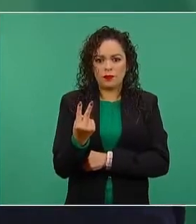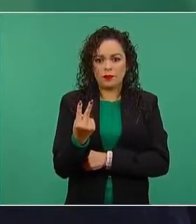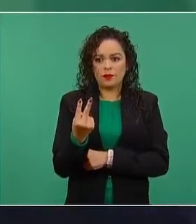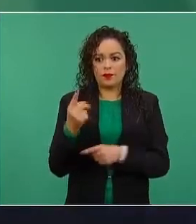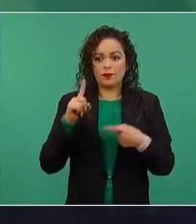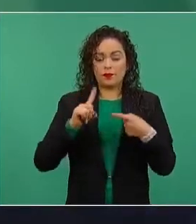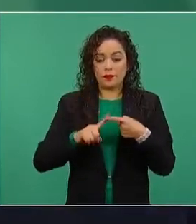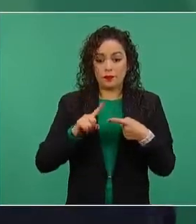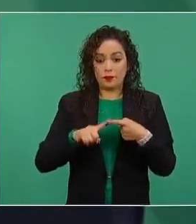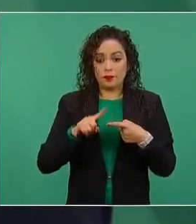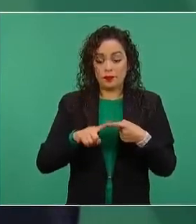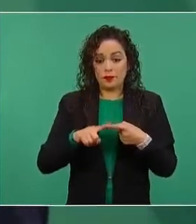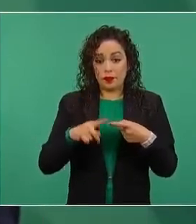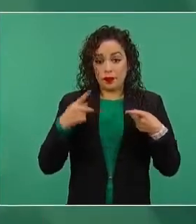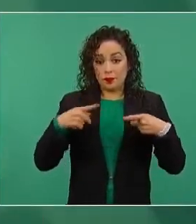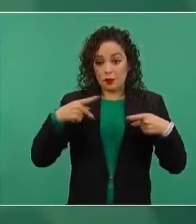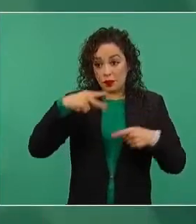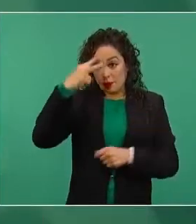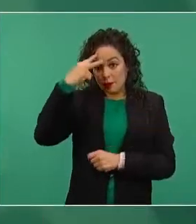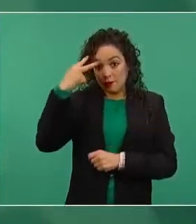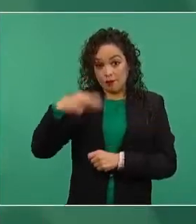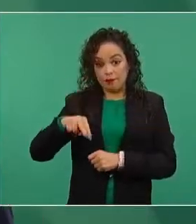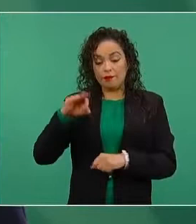defender a los mexicanos